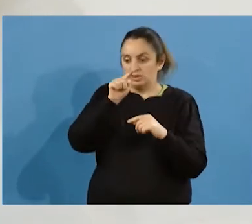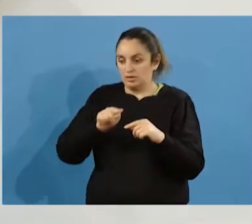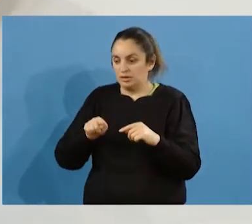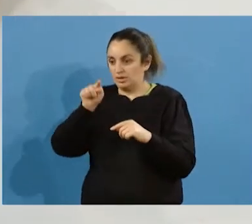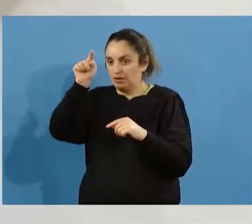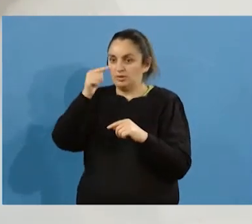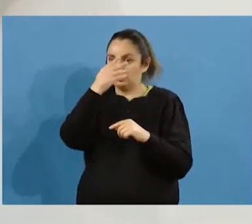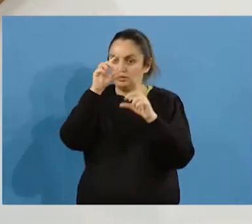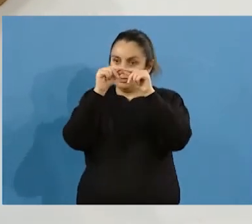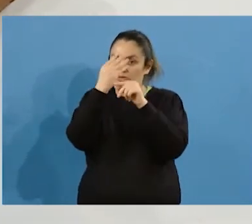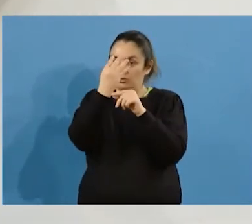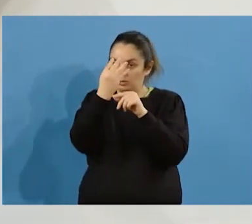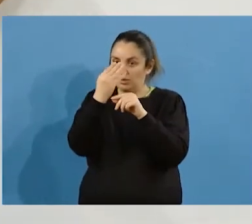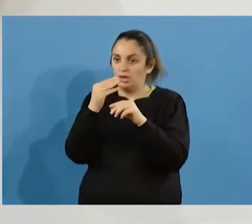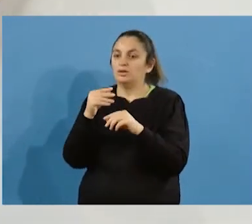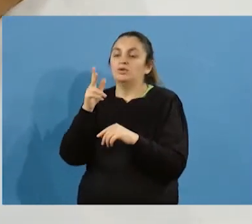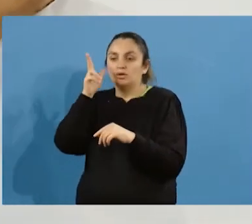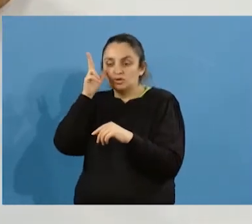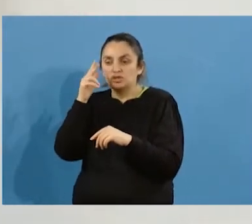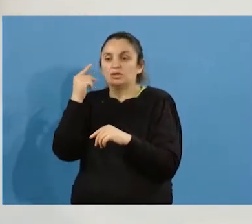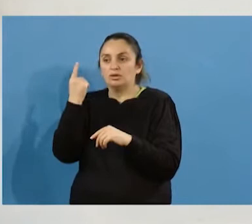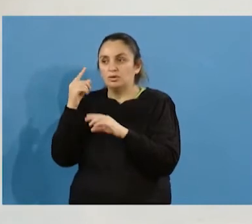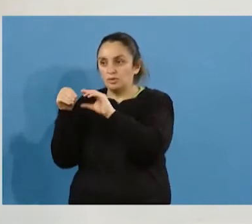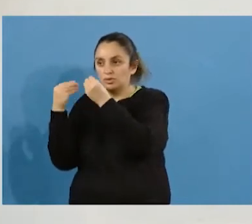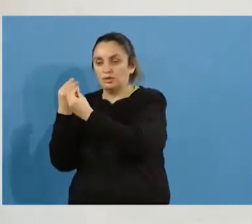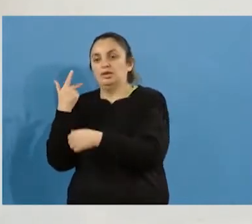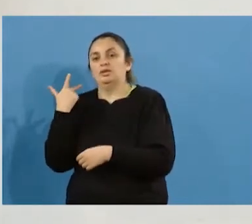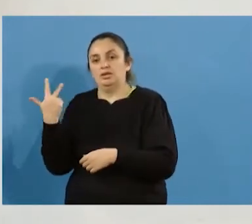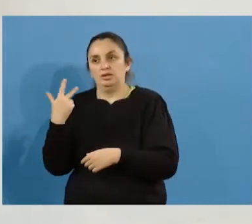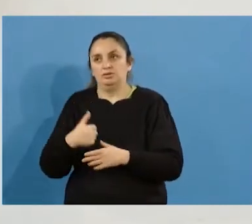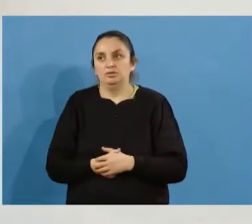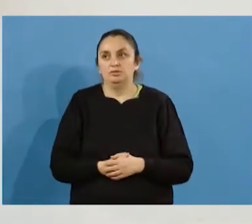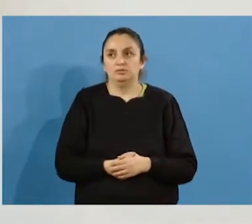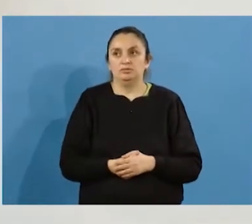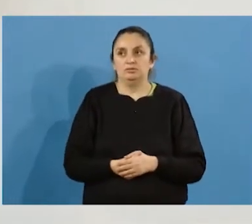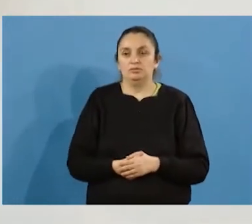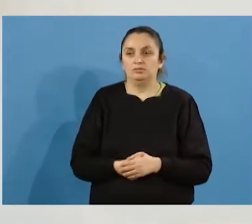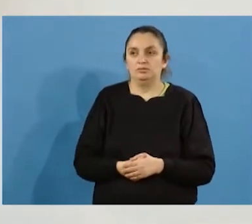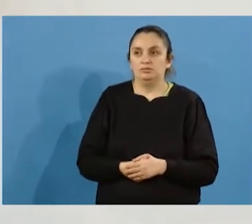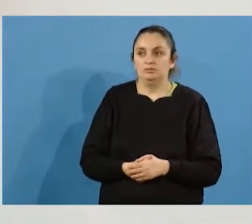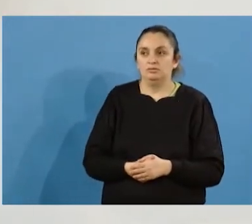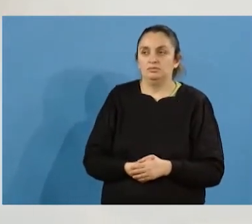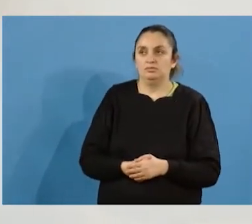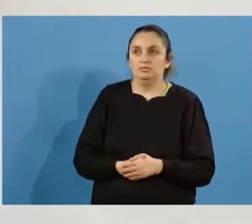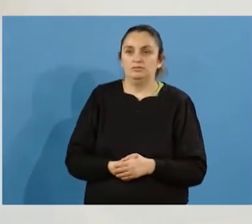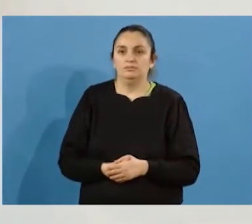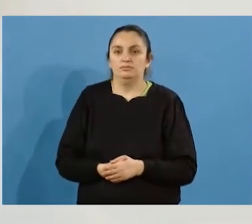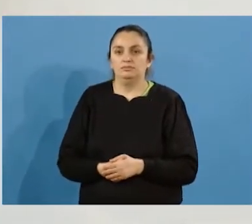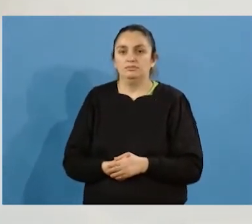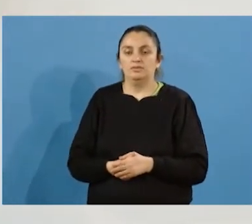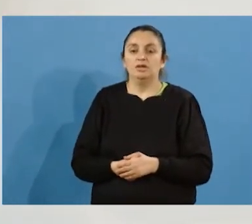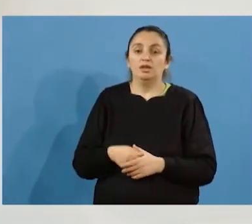que es y esa sería y aplicado la